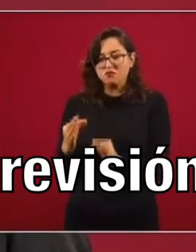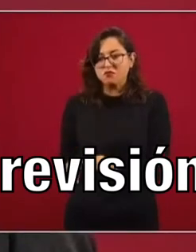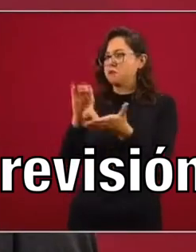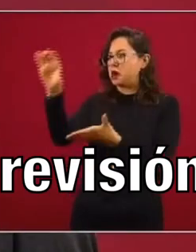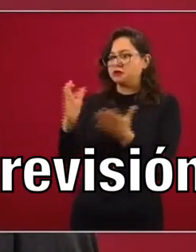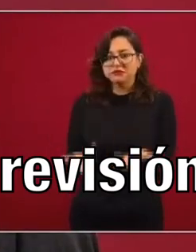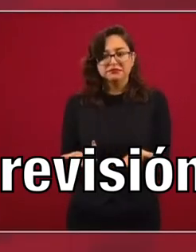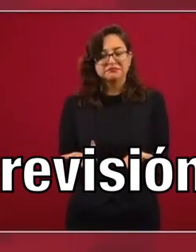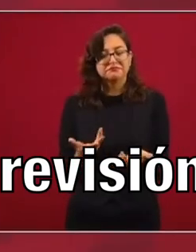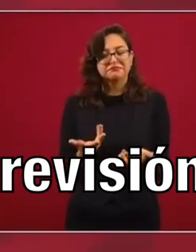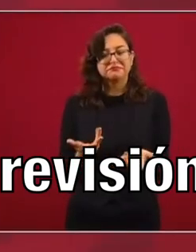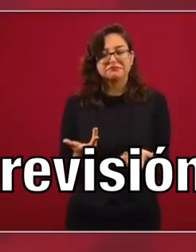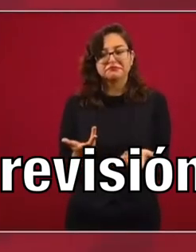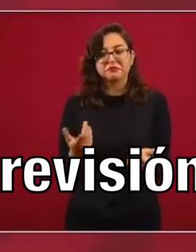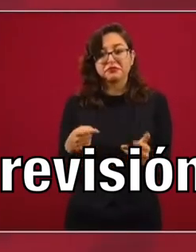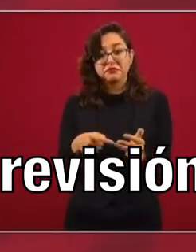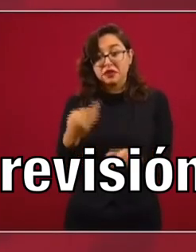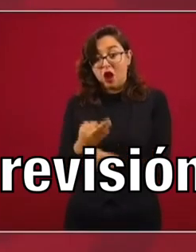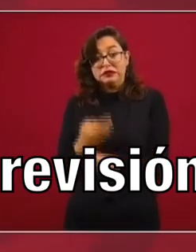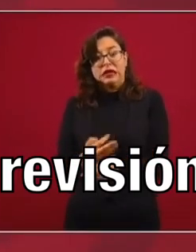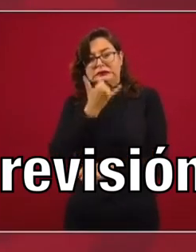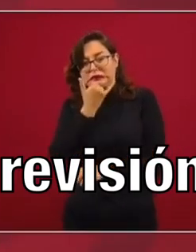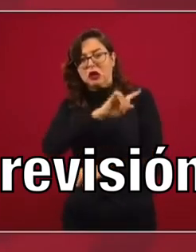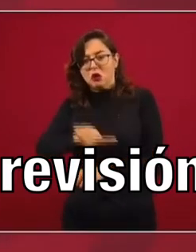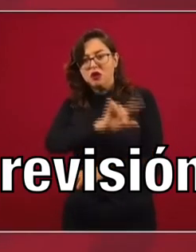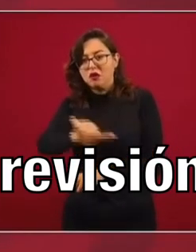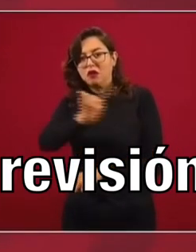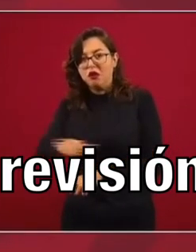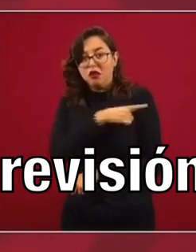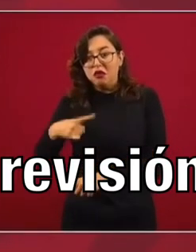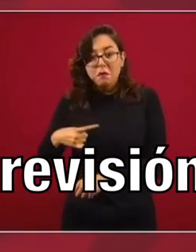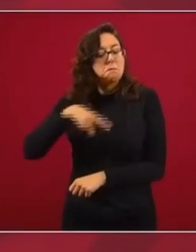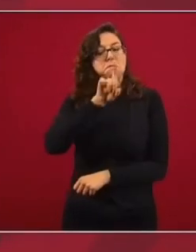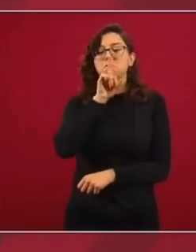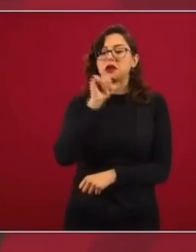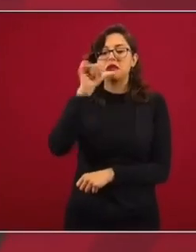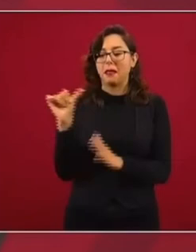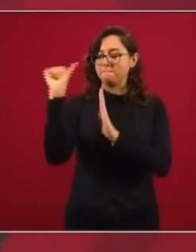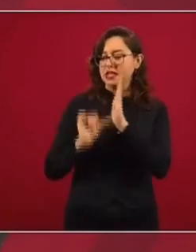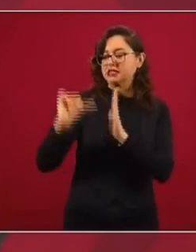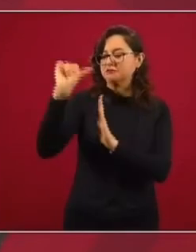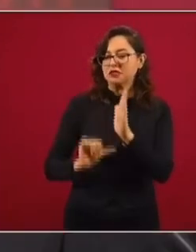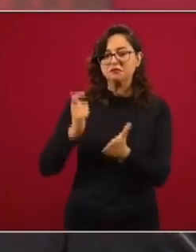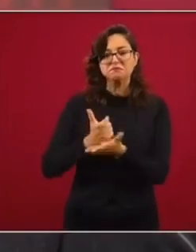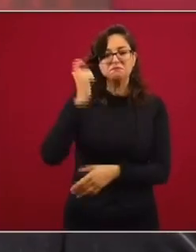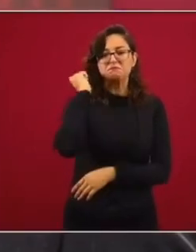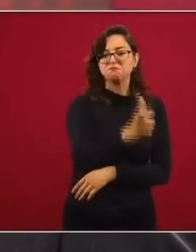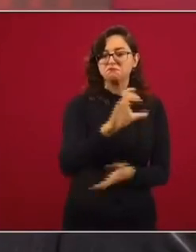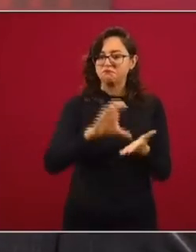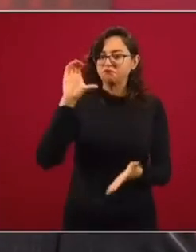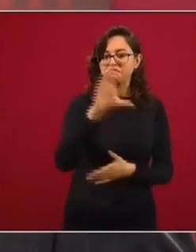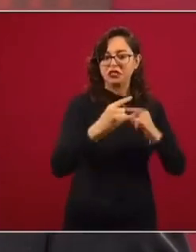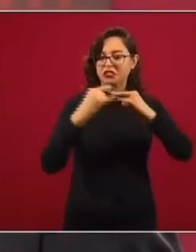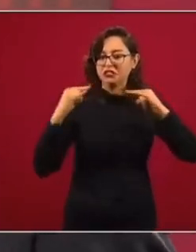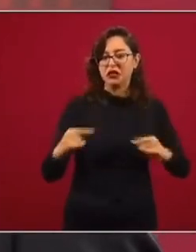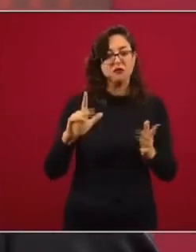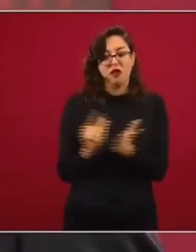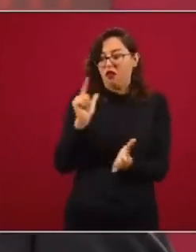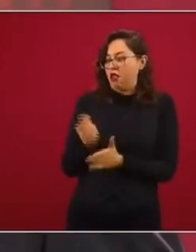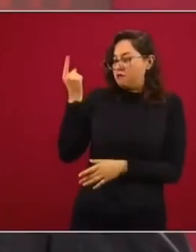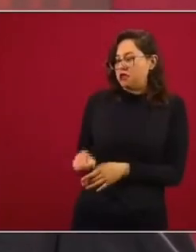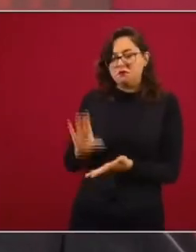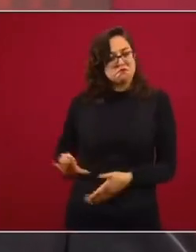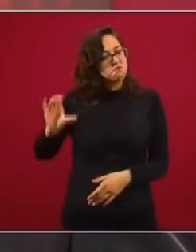participaciones federales. No les debemos nada. Ellos reciben mes con mes su cheque de lo que por ley les